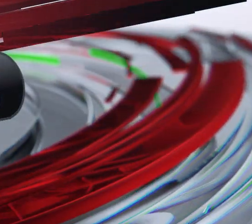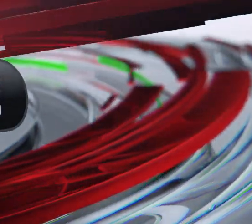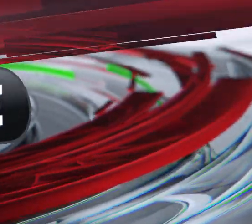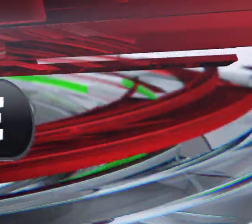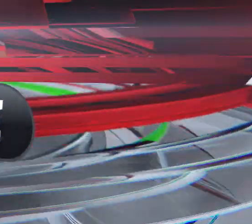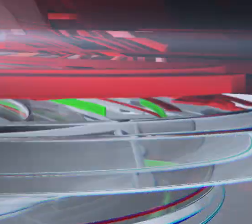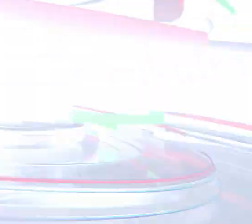Pedrosa